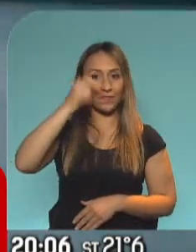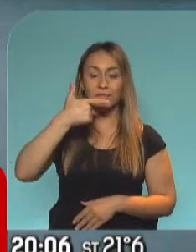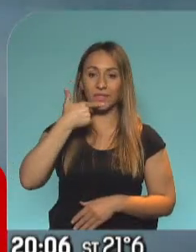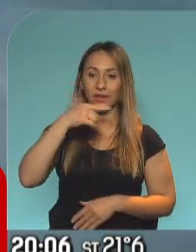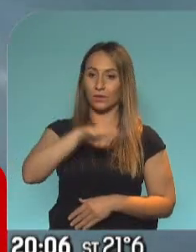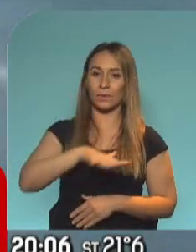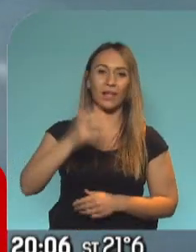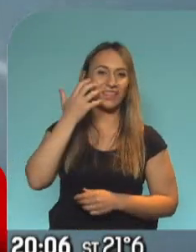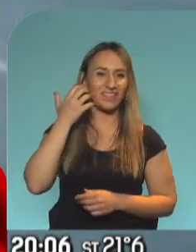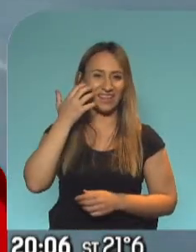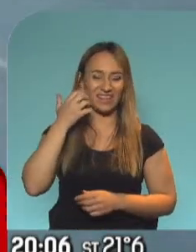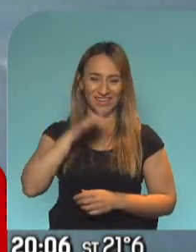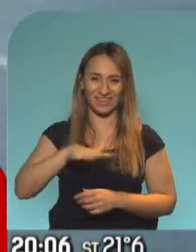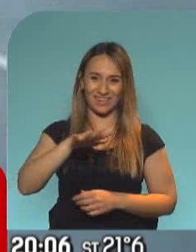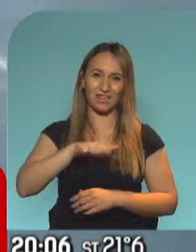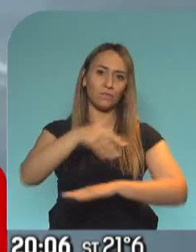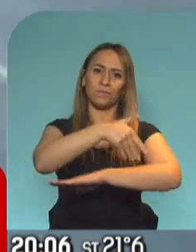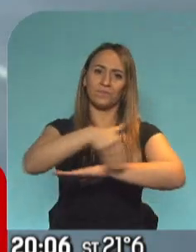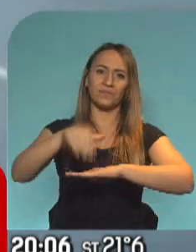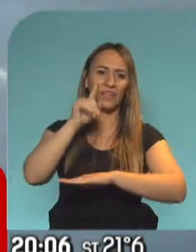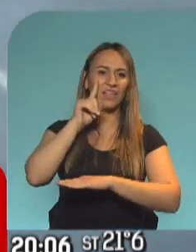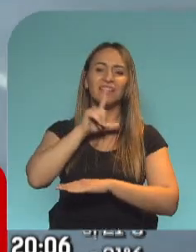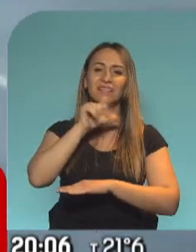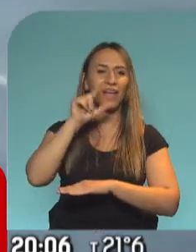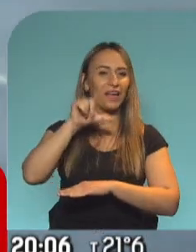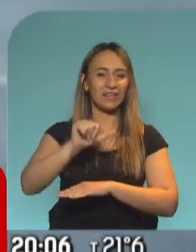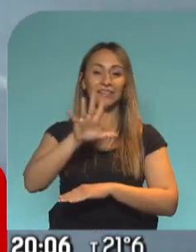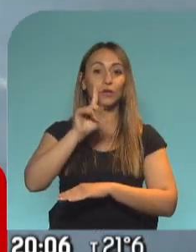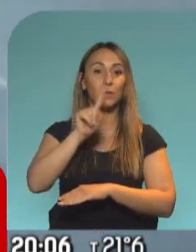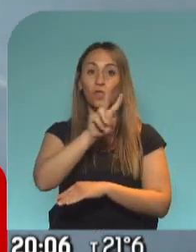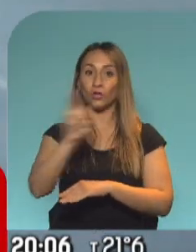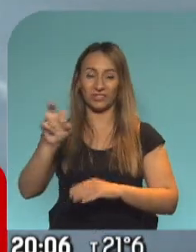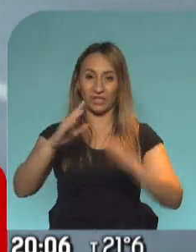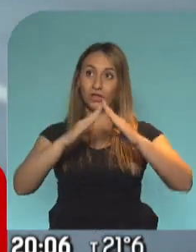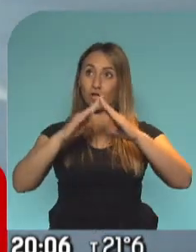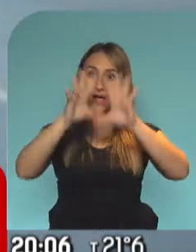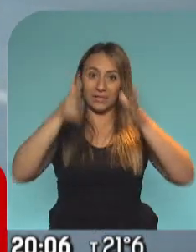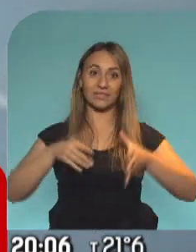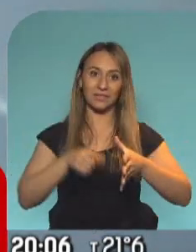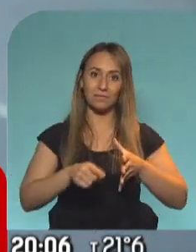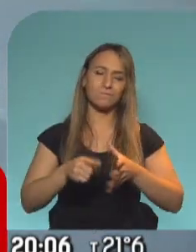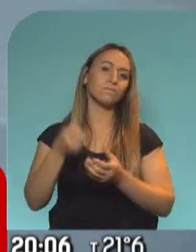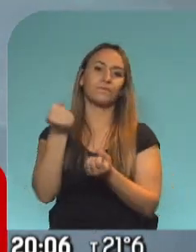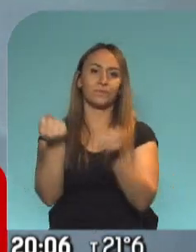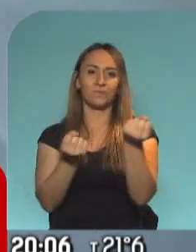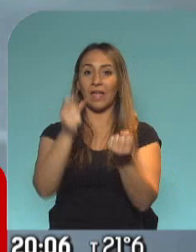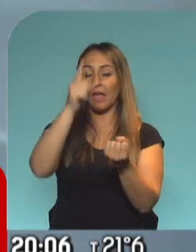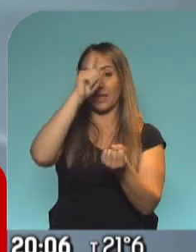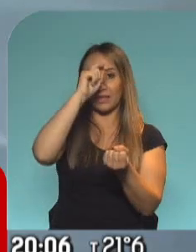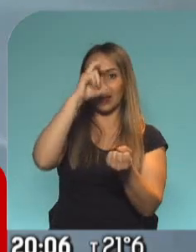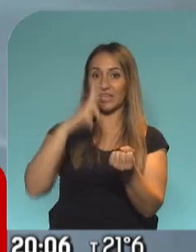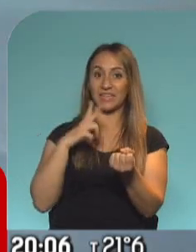al 5200 diego llega a trasladado en la clínica olivos